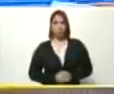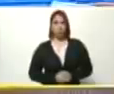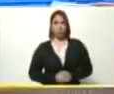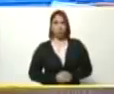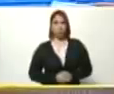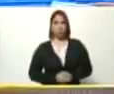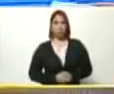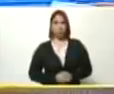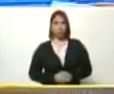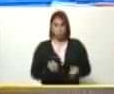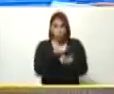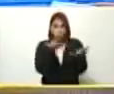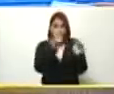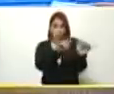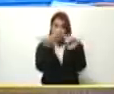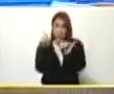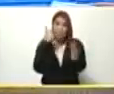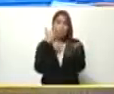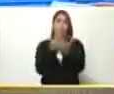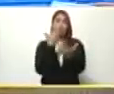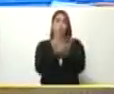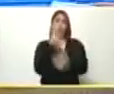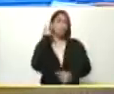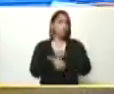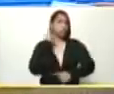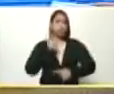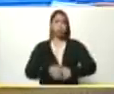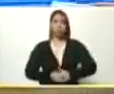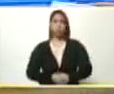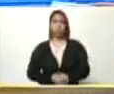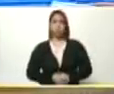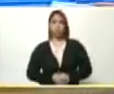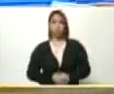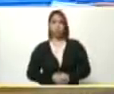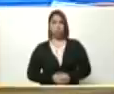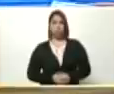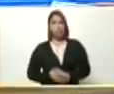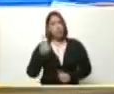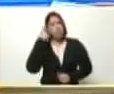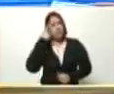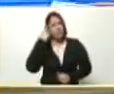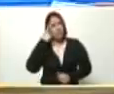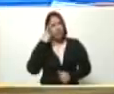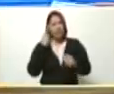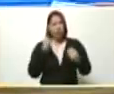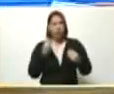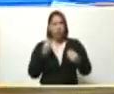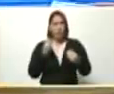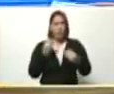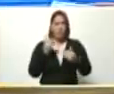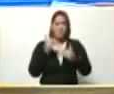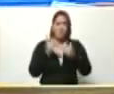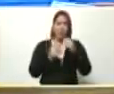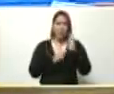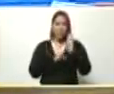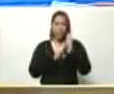Son testigos de primer orden y saben cómo ha ido evolucionando para mejor